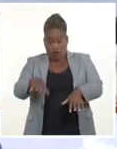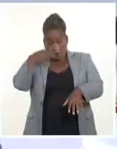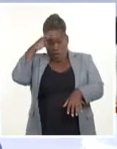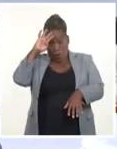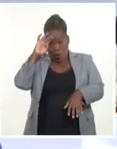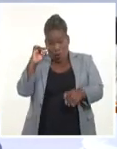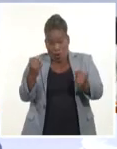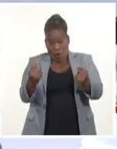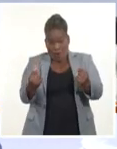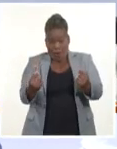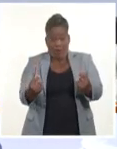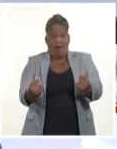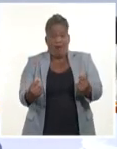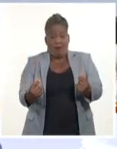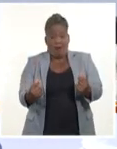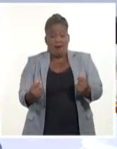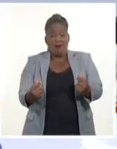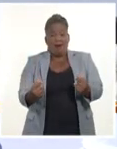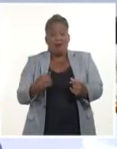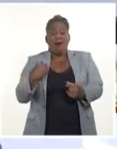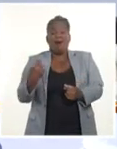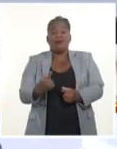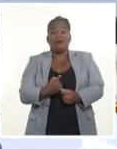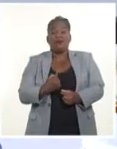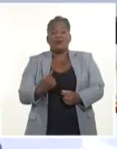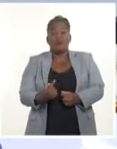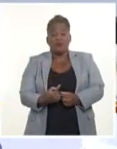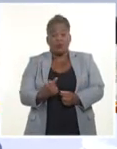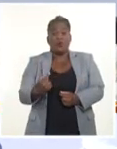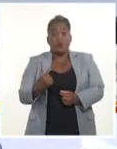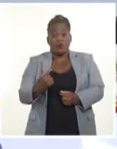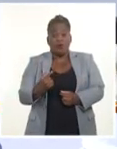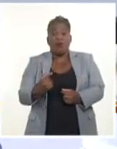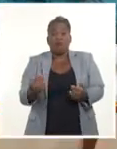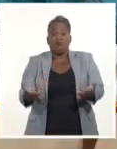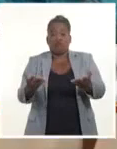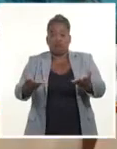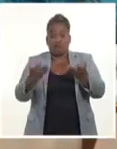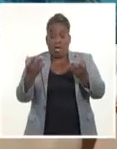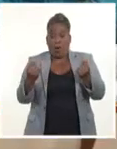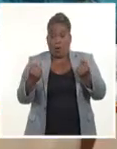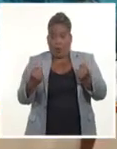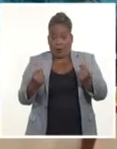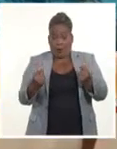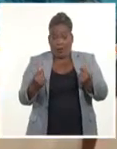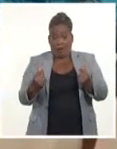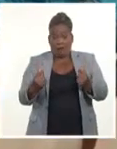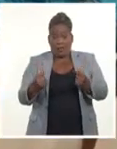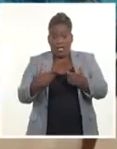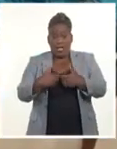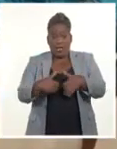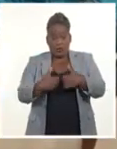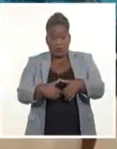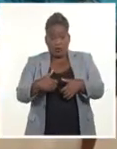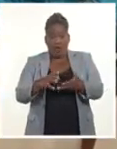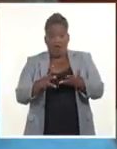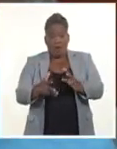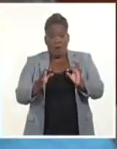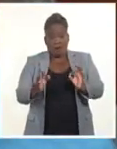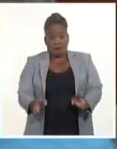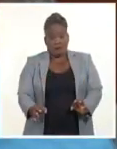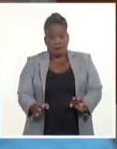circular. Nosotros tenemos que potenciar la economía circular y más en una industria de este tipo. Y el otro